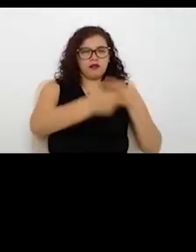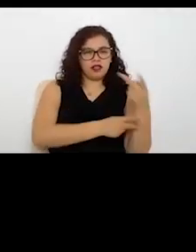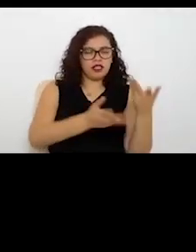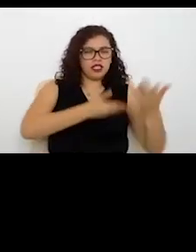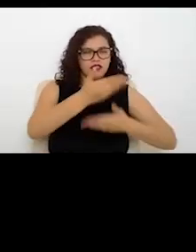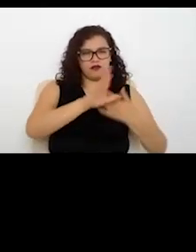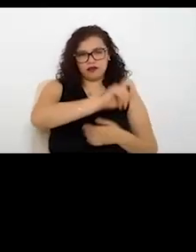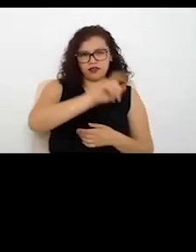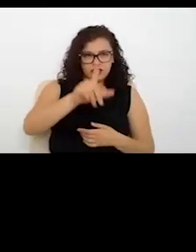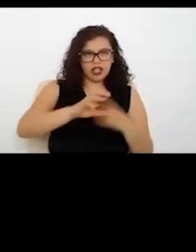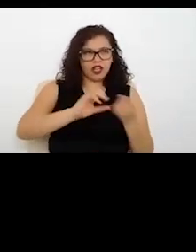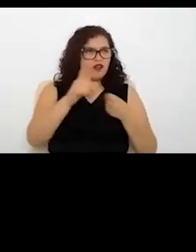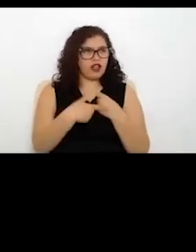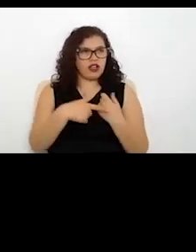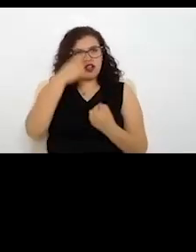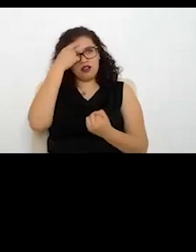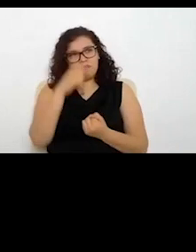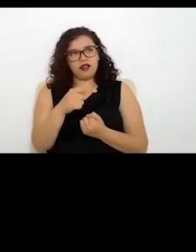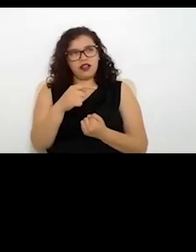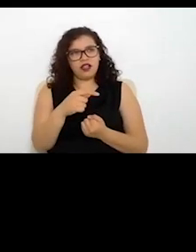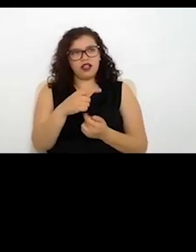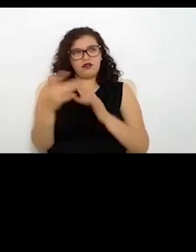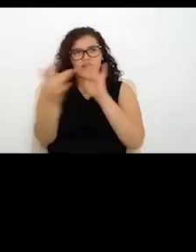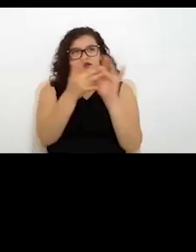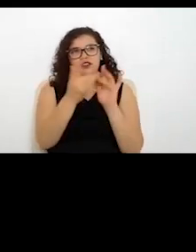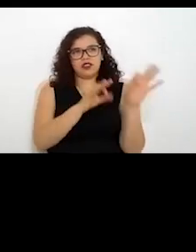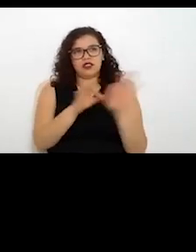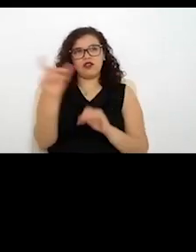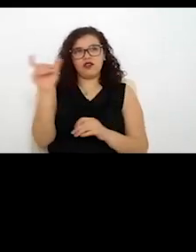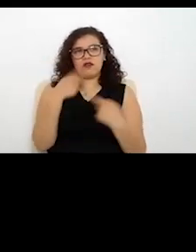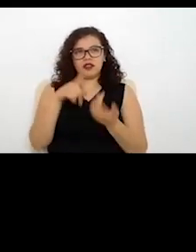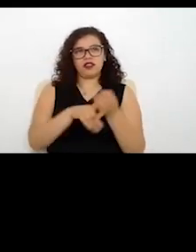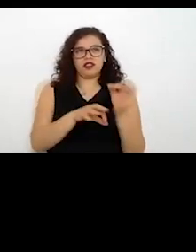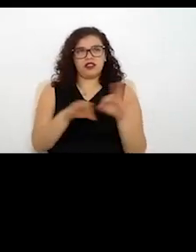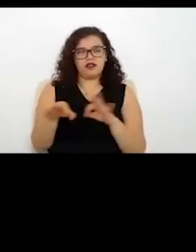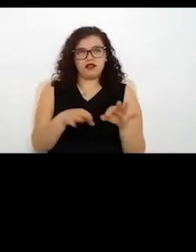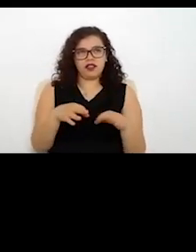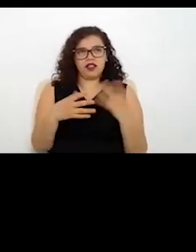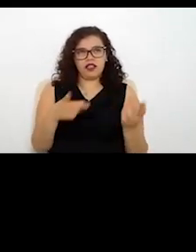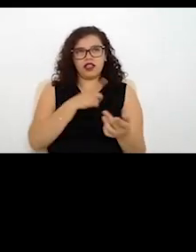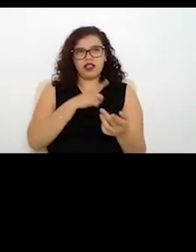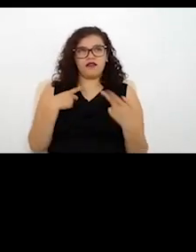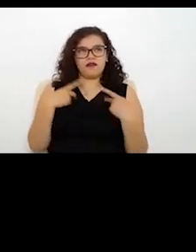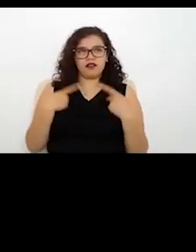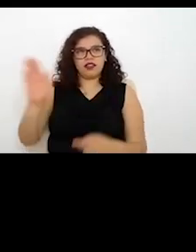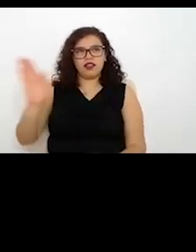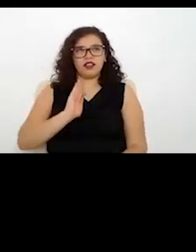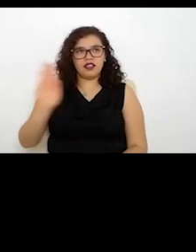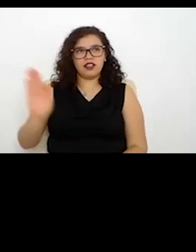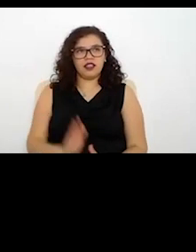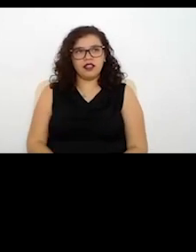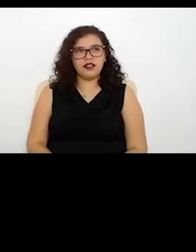profesionales, pero en el caso de la relación de trabajo, cuando hay un empleado, solo tiene que ser de manera personal. Y